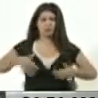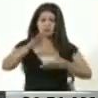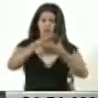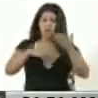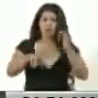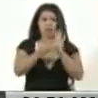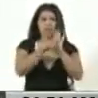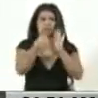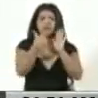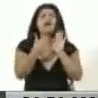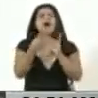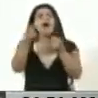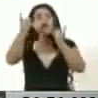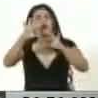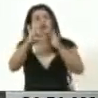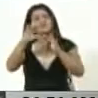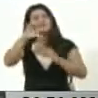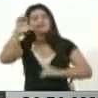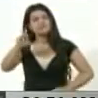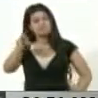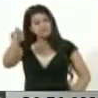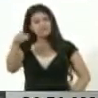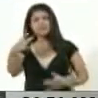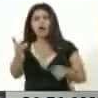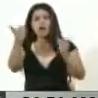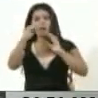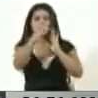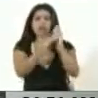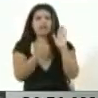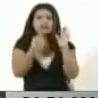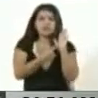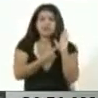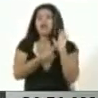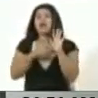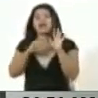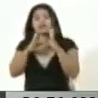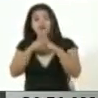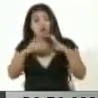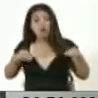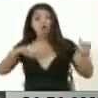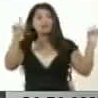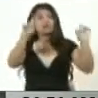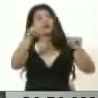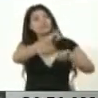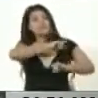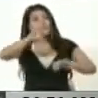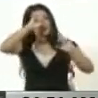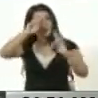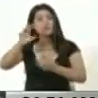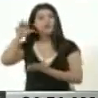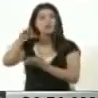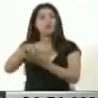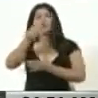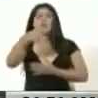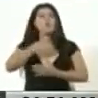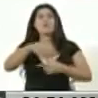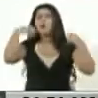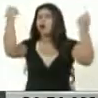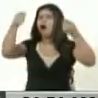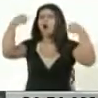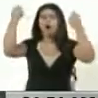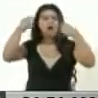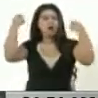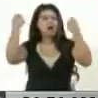defiende a la población, sobre todo, y a los estados de esta propaganda de guerra. No se puede hacer apología de la guerra. Yo